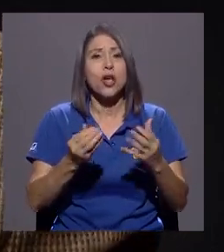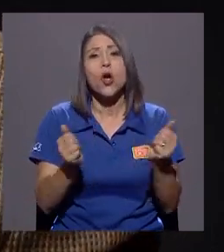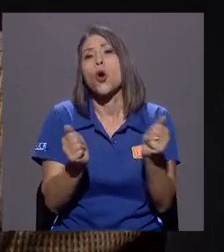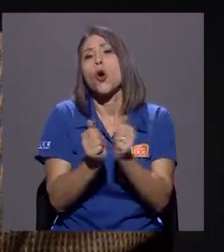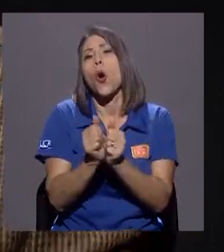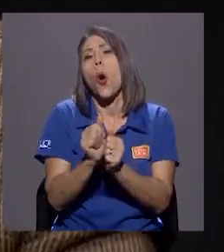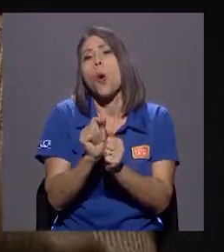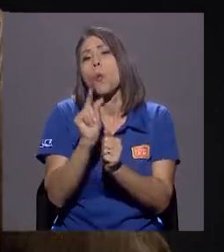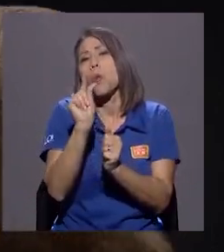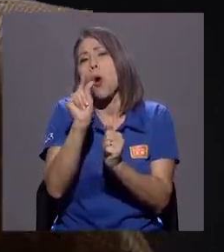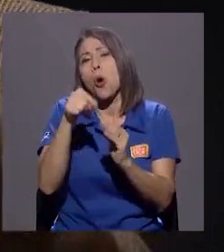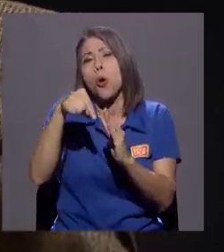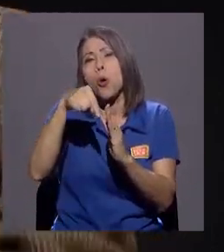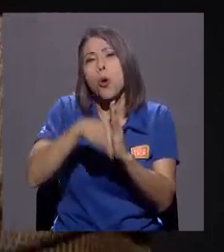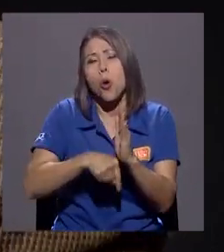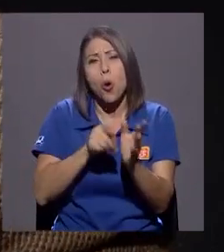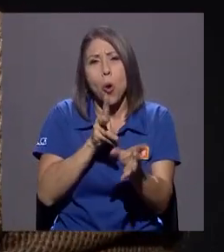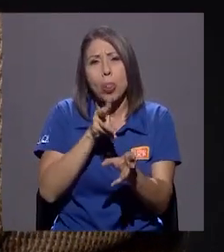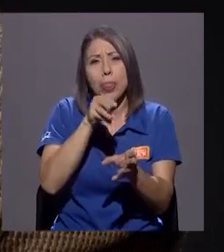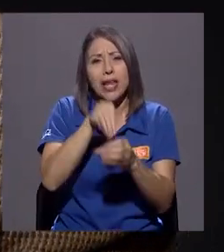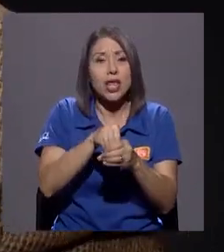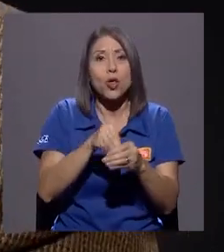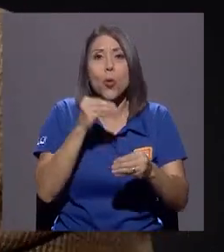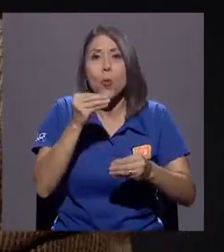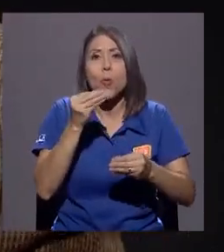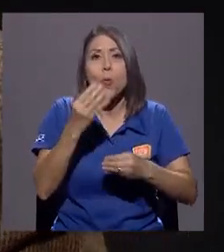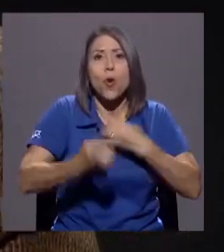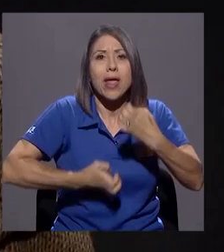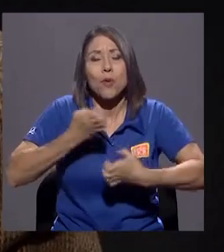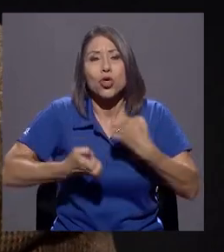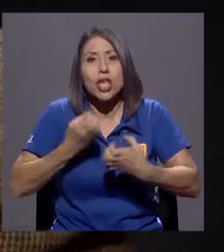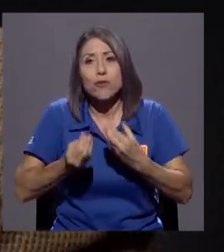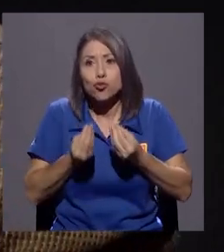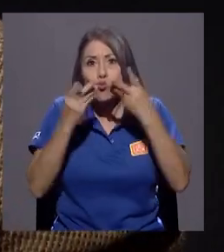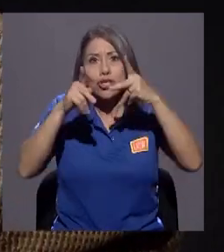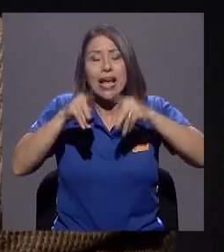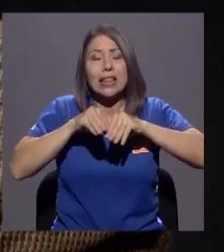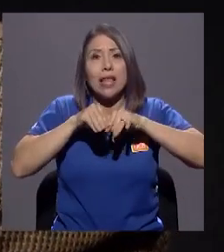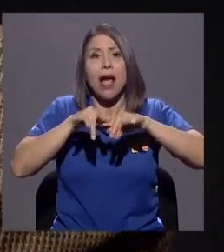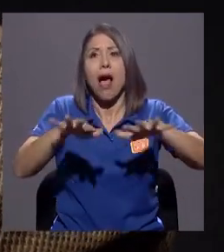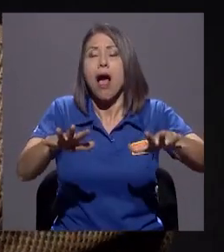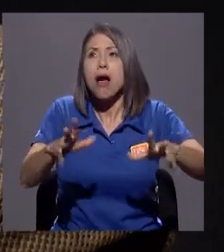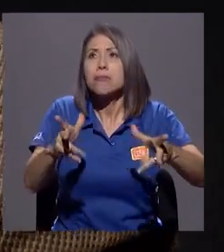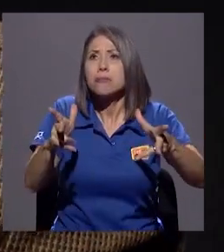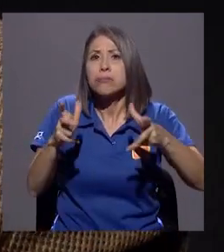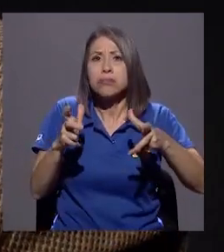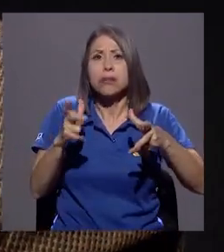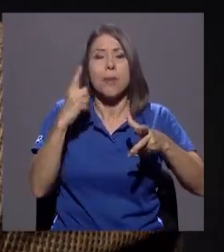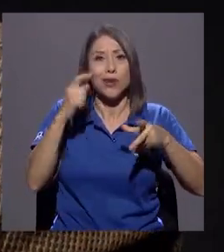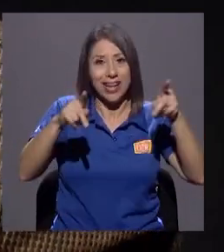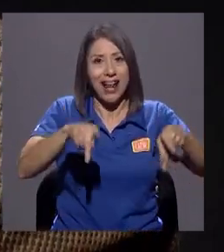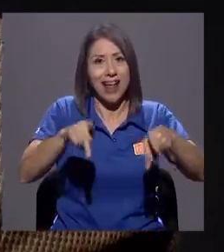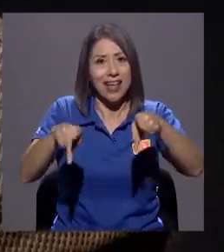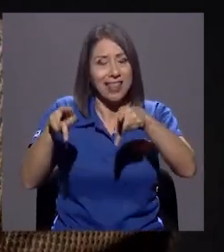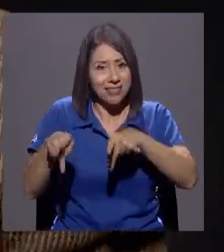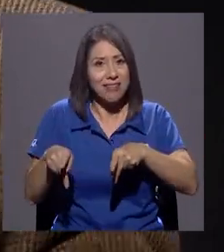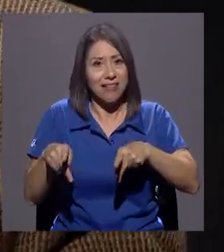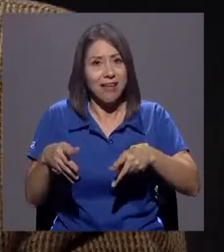contenido y muy emotivos que le llegan a mucha gente porque la gente está está